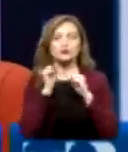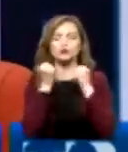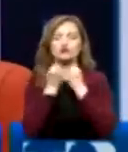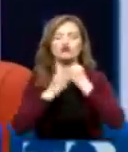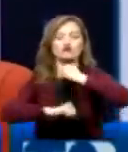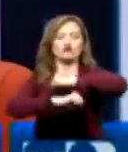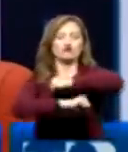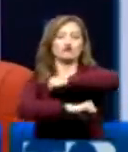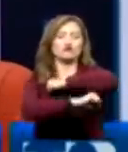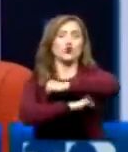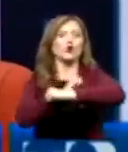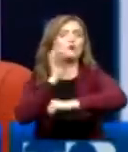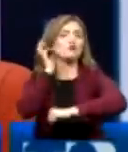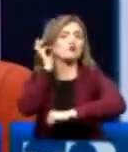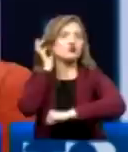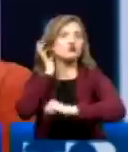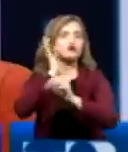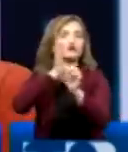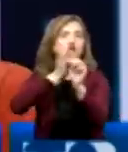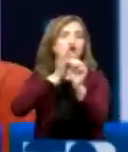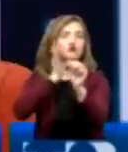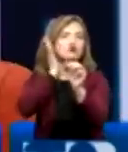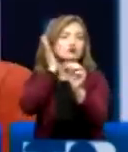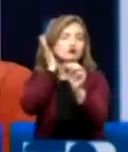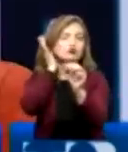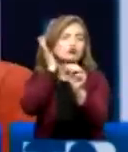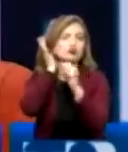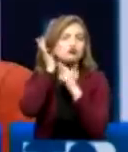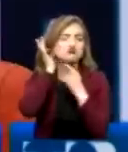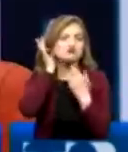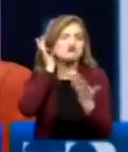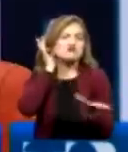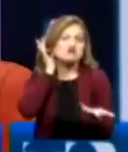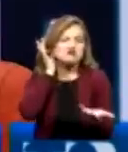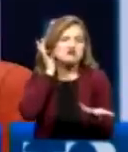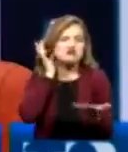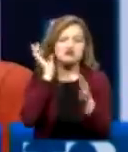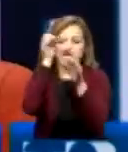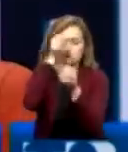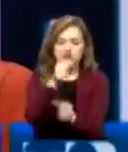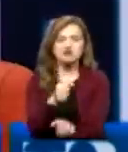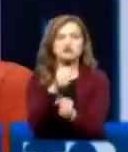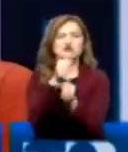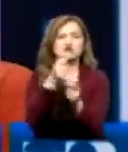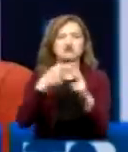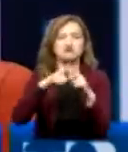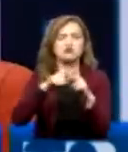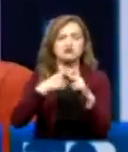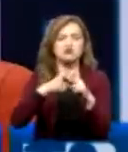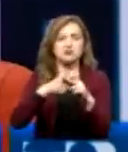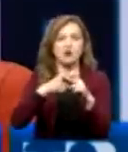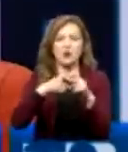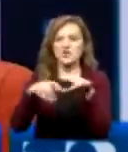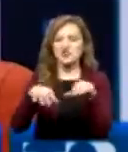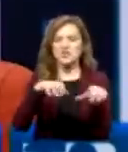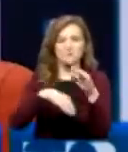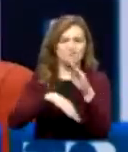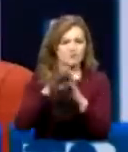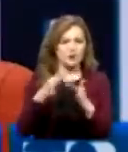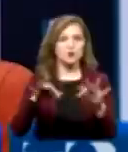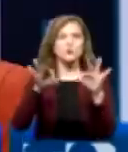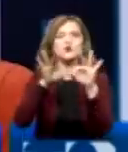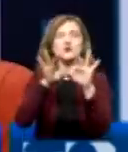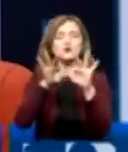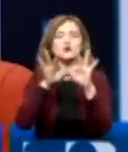está enfocada en la mujer, como ente fundador, como ente activo. Si las mujeres